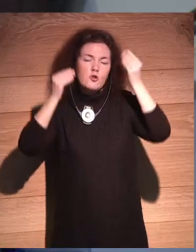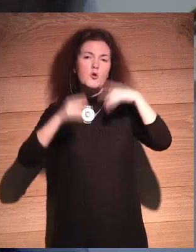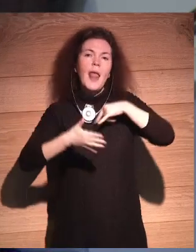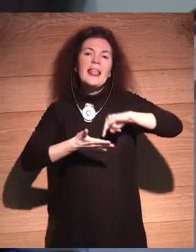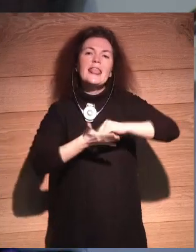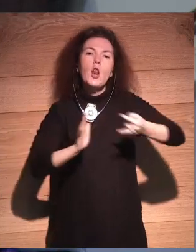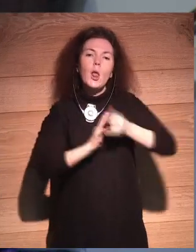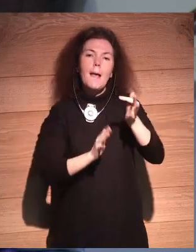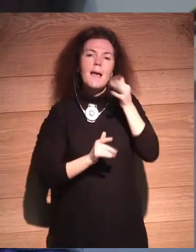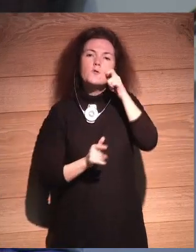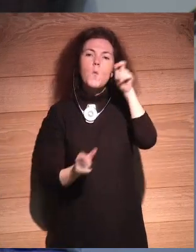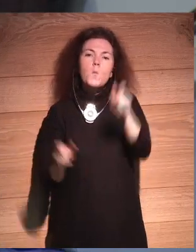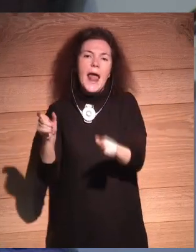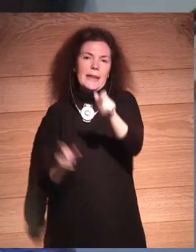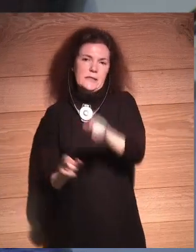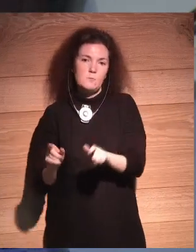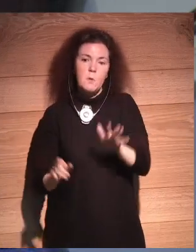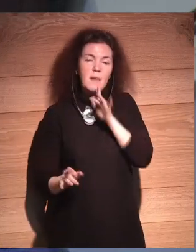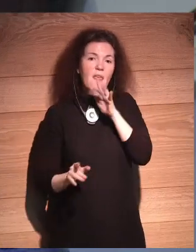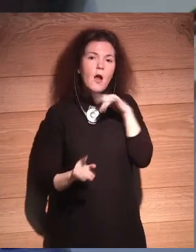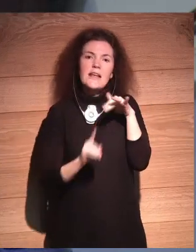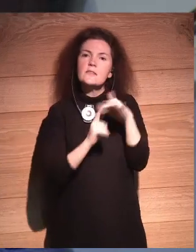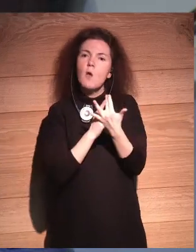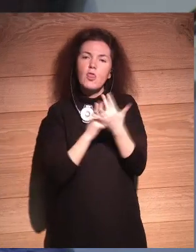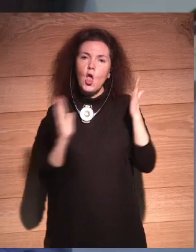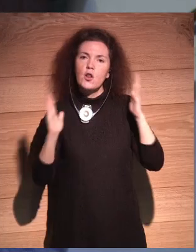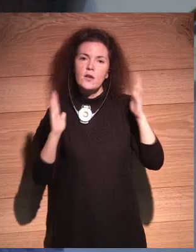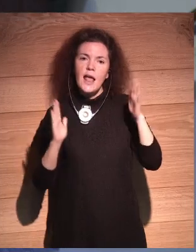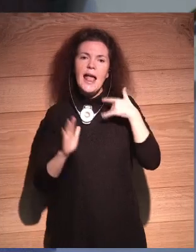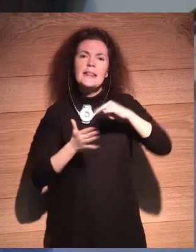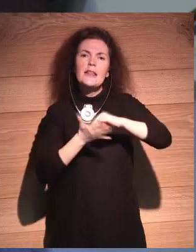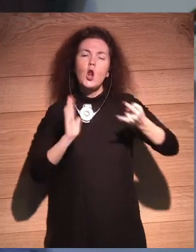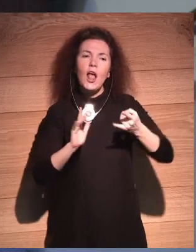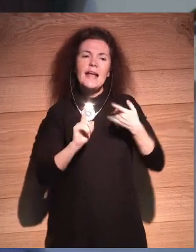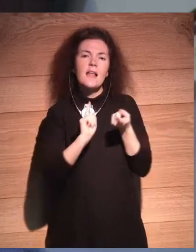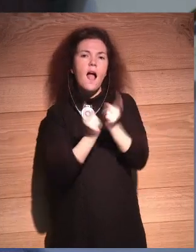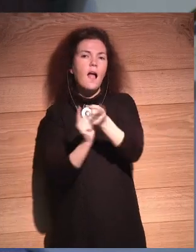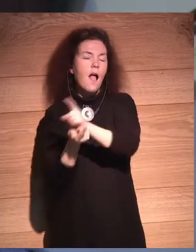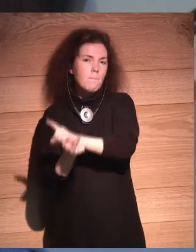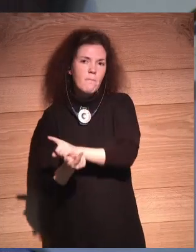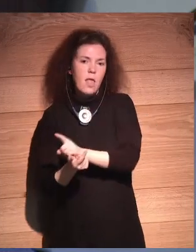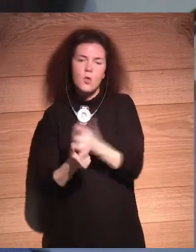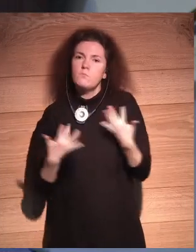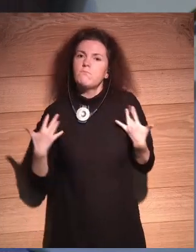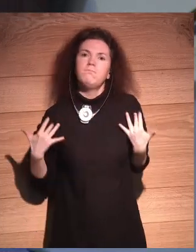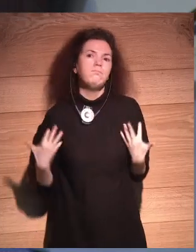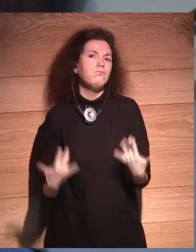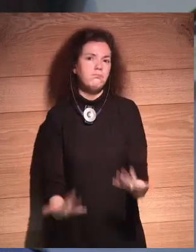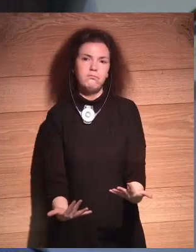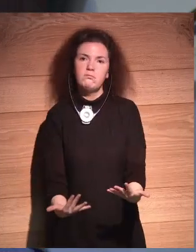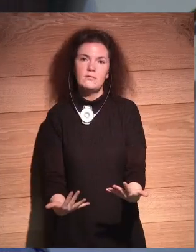y humanismo. Parece que estamos en un momento en el que la tecnología está cambiando a un ritmo